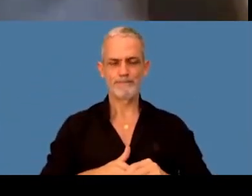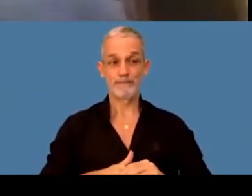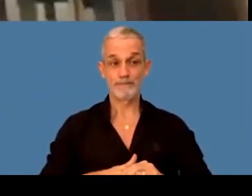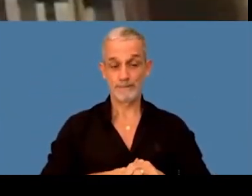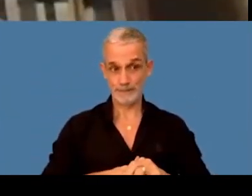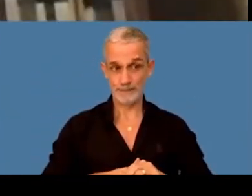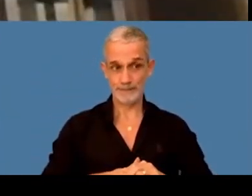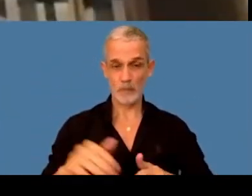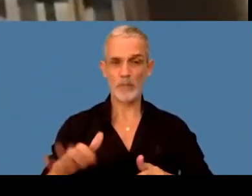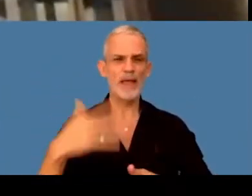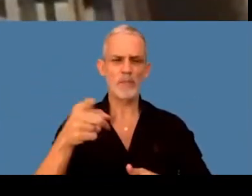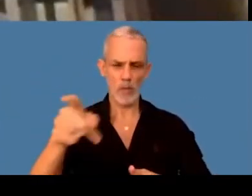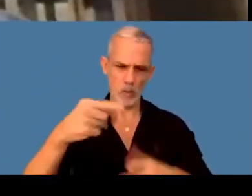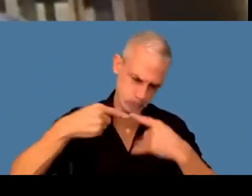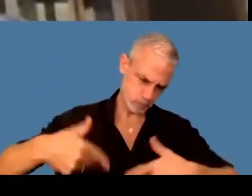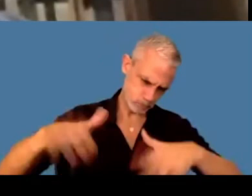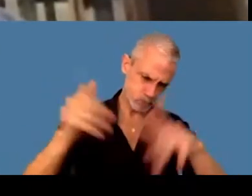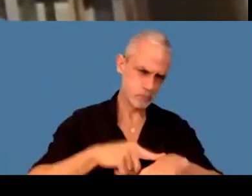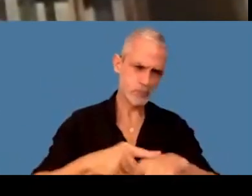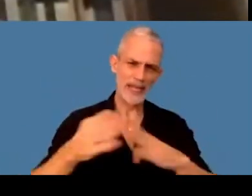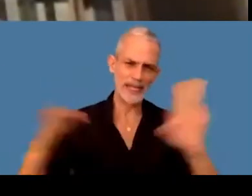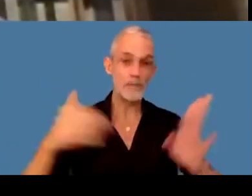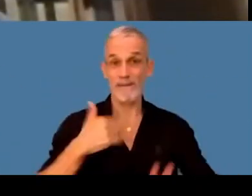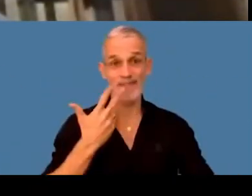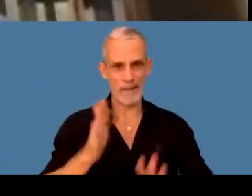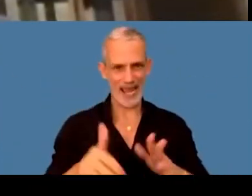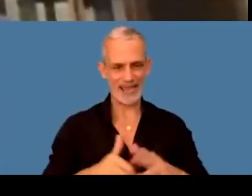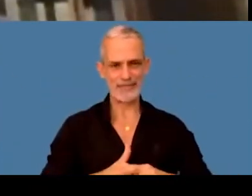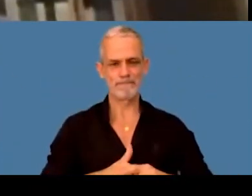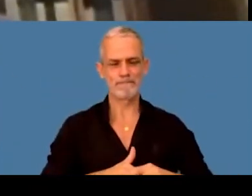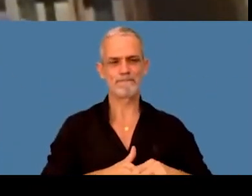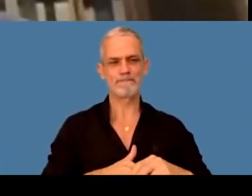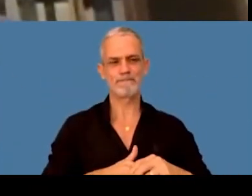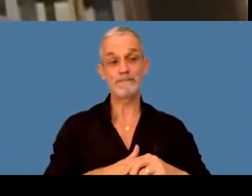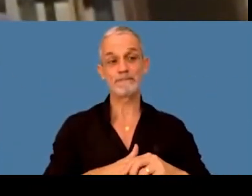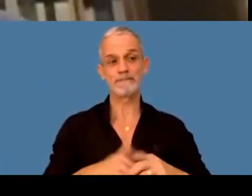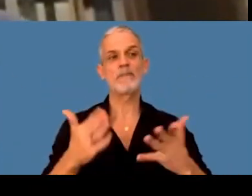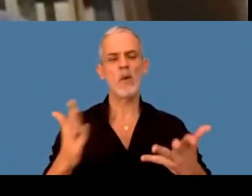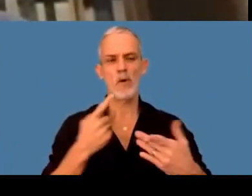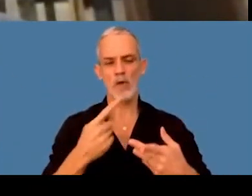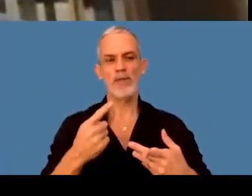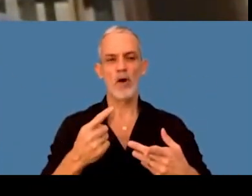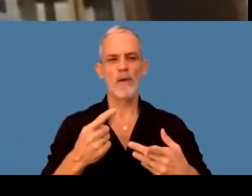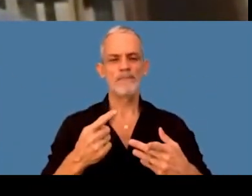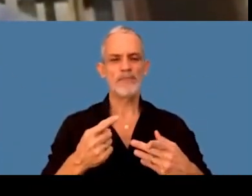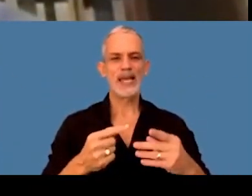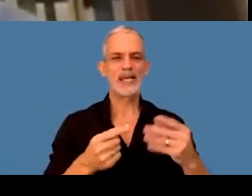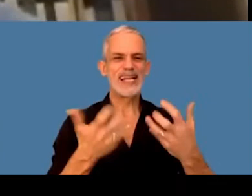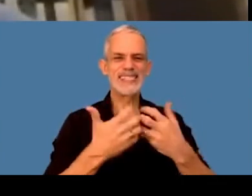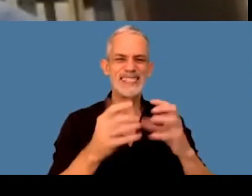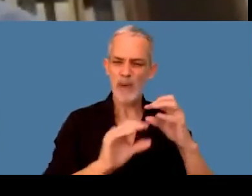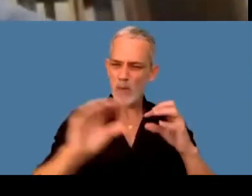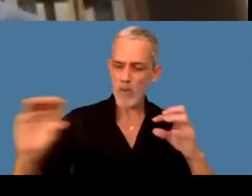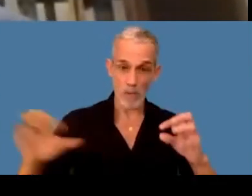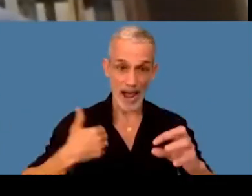Después vos habla todo lo que quieras, no hay ningún problema y me encanta. Por eso digo, el sistema de reparto tiene ese tema. Ahora, en